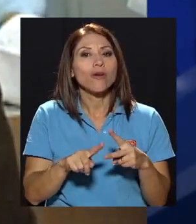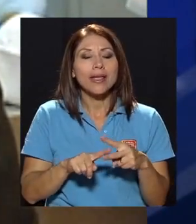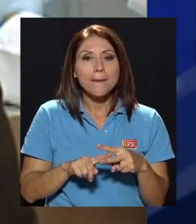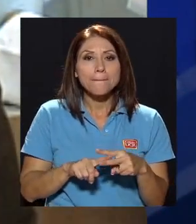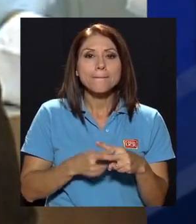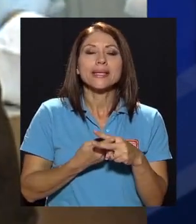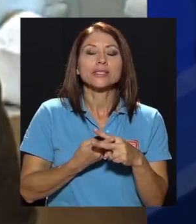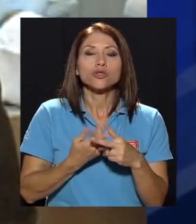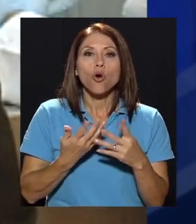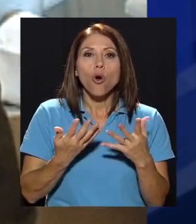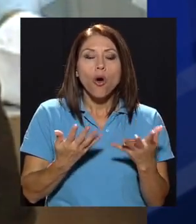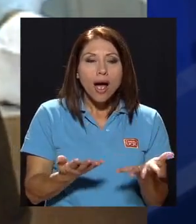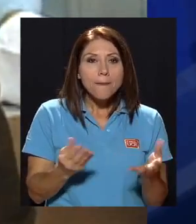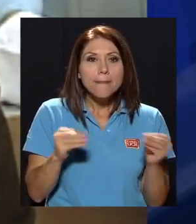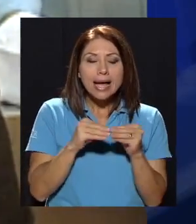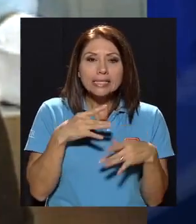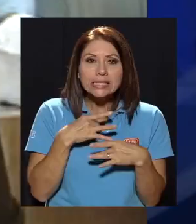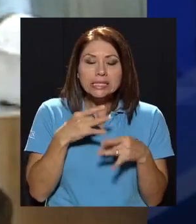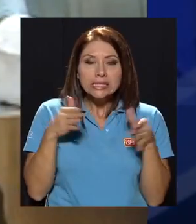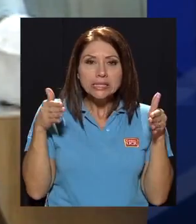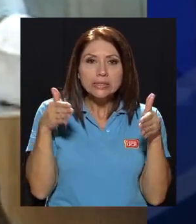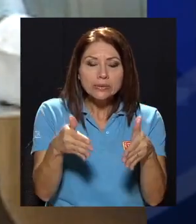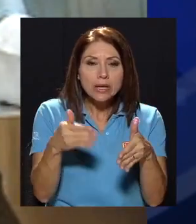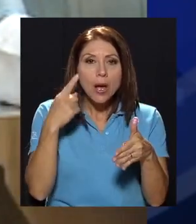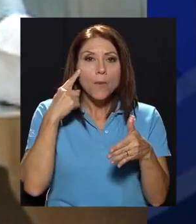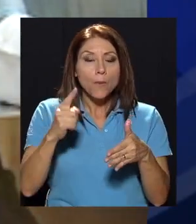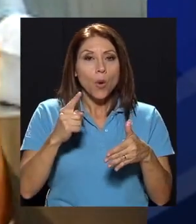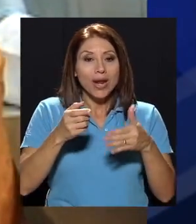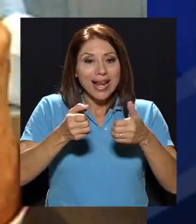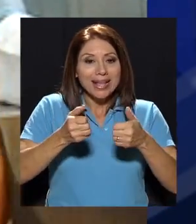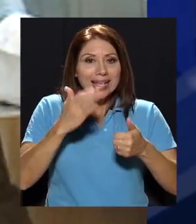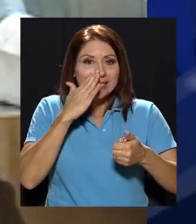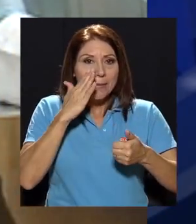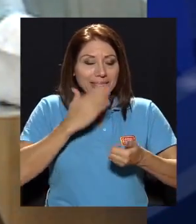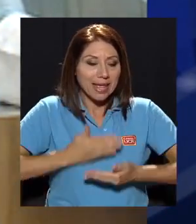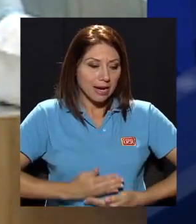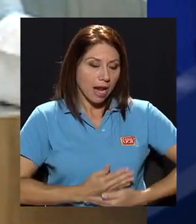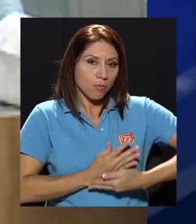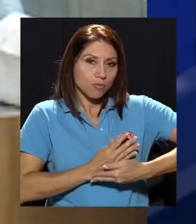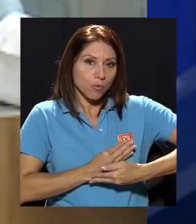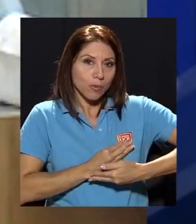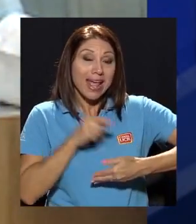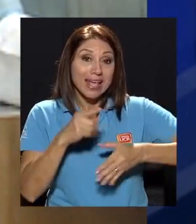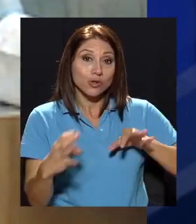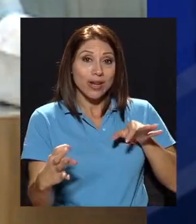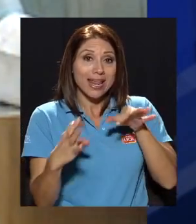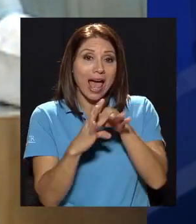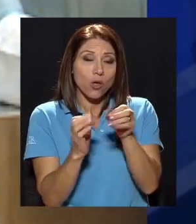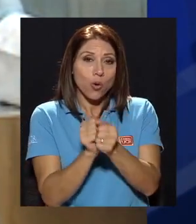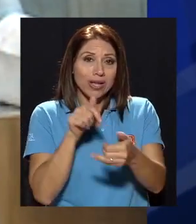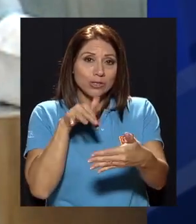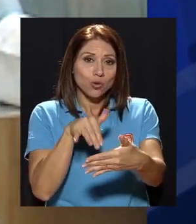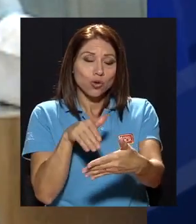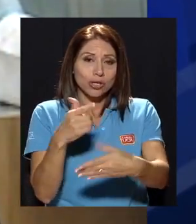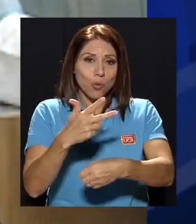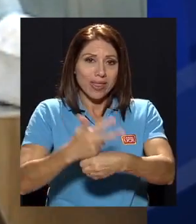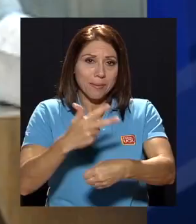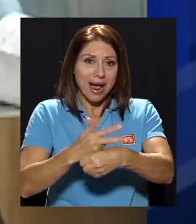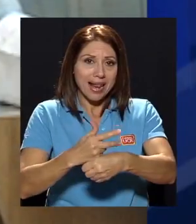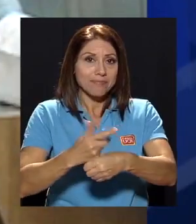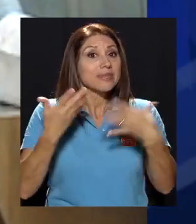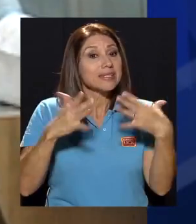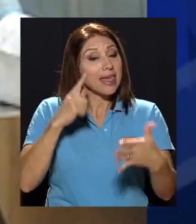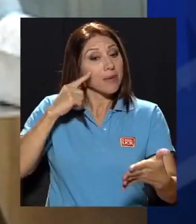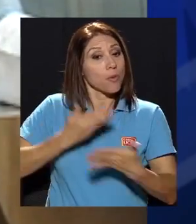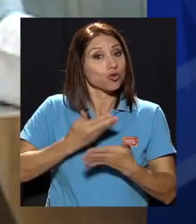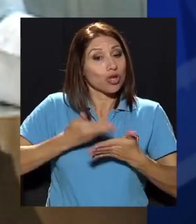auge por la lactancia materna, y eso en cierto modo estaba ligado a los estudios míos de Guatemala, donde yo había demostrado que con la lactancia